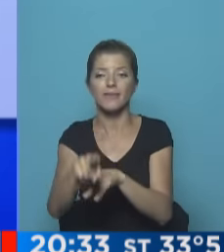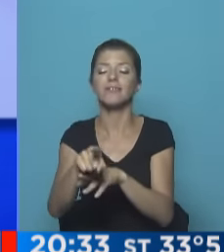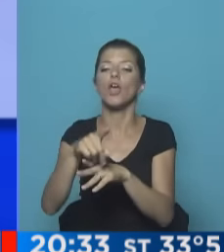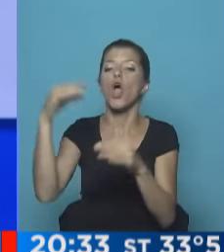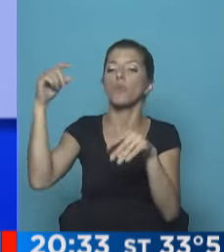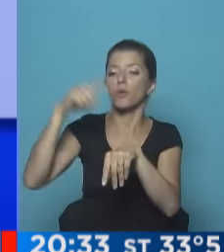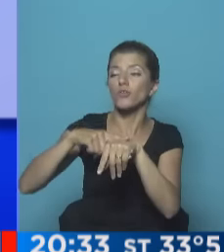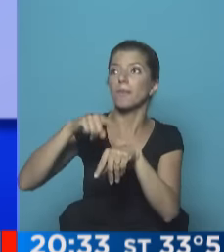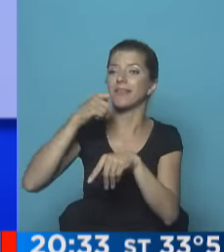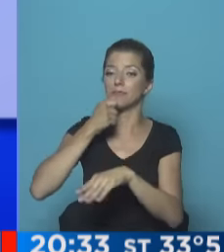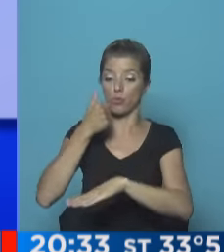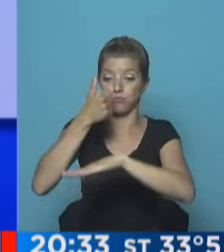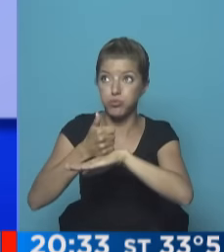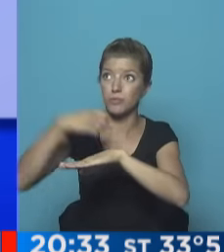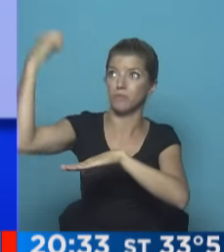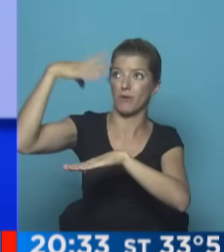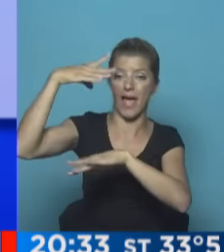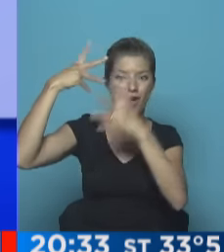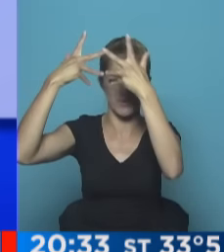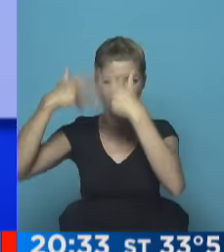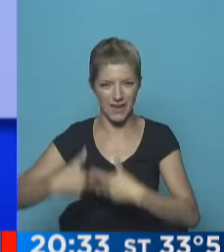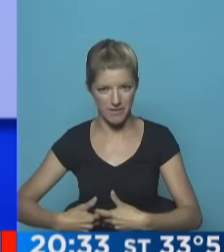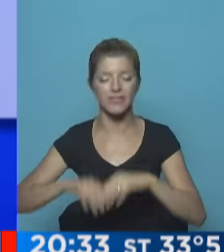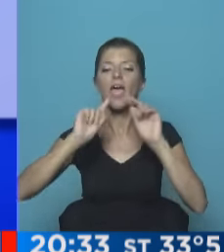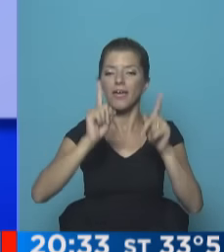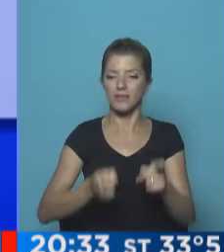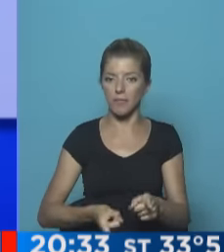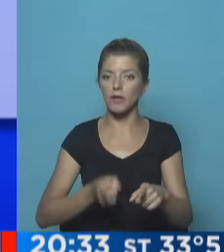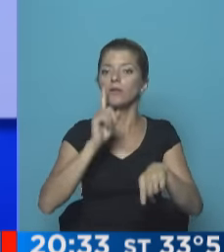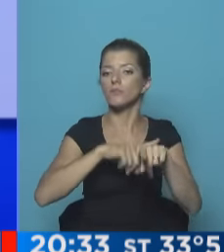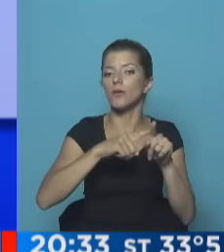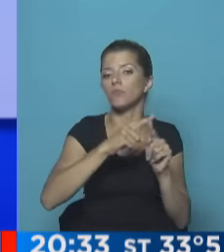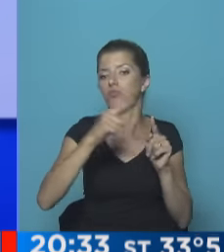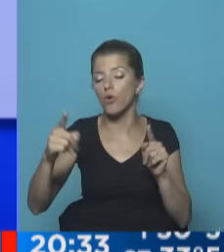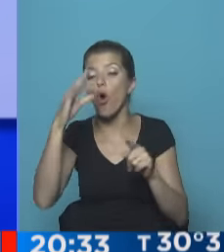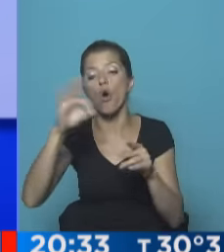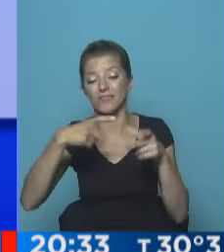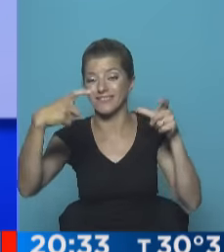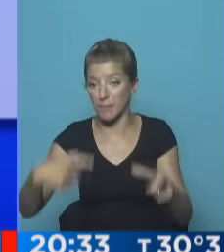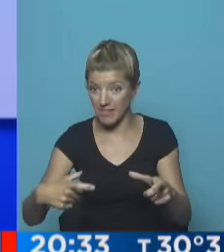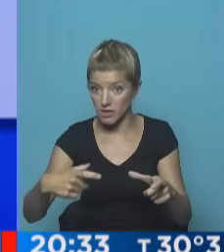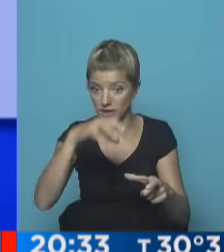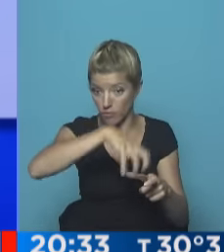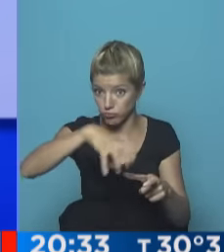la luz se activa automáticamente y utilizar prolongadores multifichas o zapatillas.